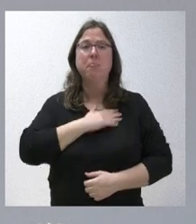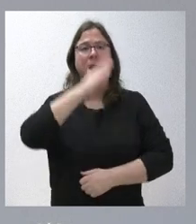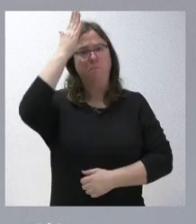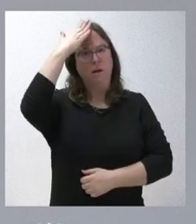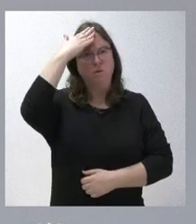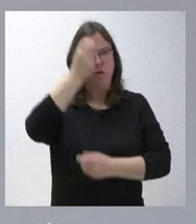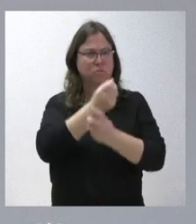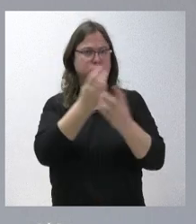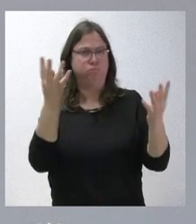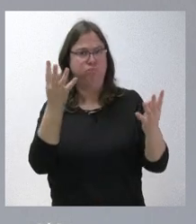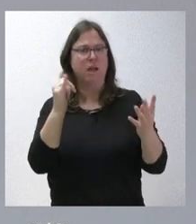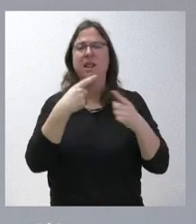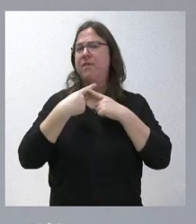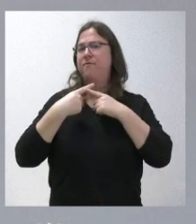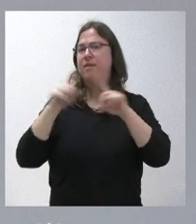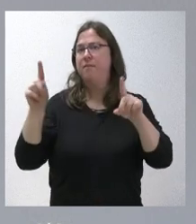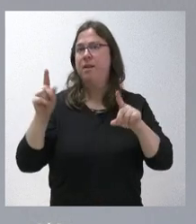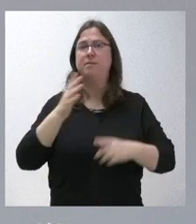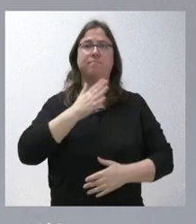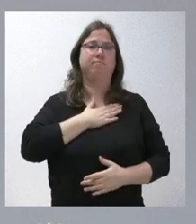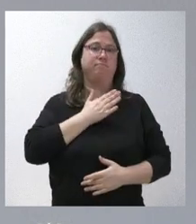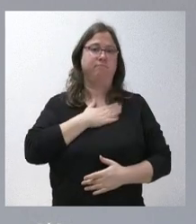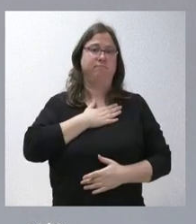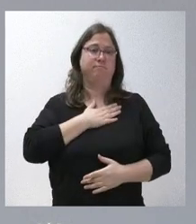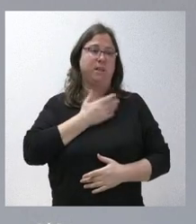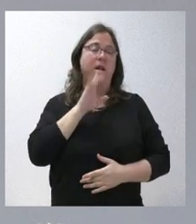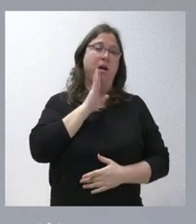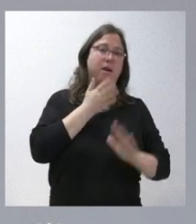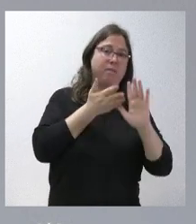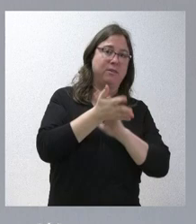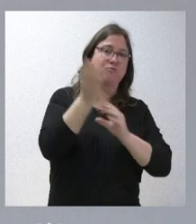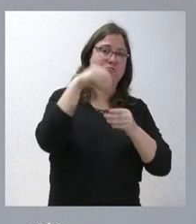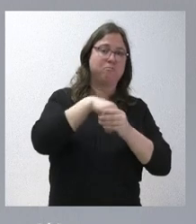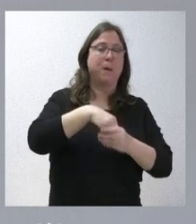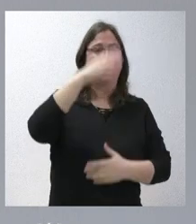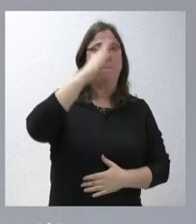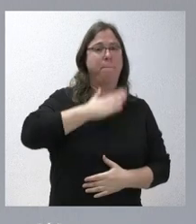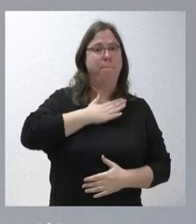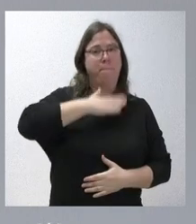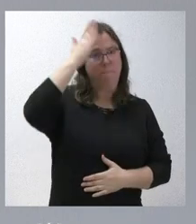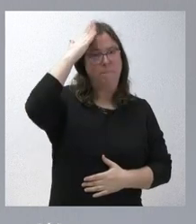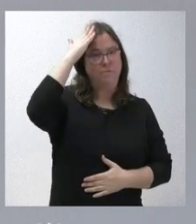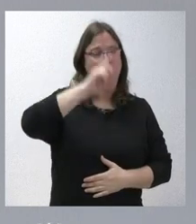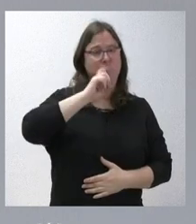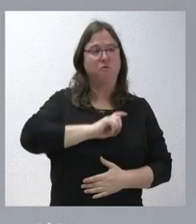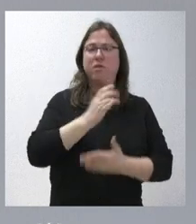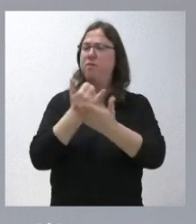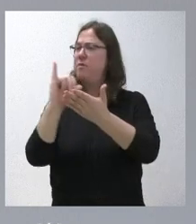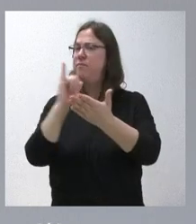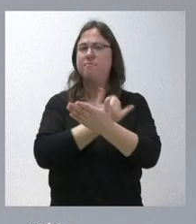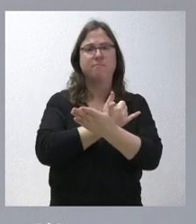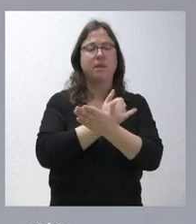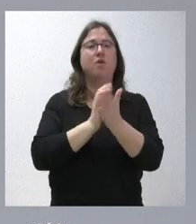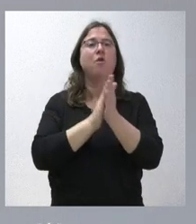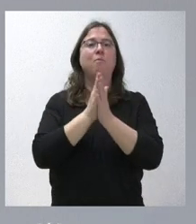muy amplio completamente distinto al que yo les he manifestado que integran el patronato de esta fundación de promoción de los